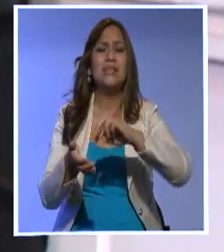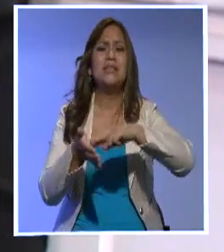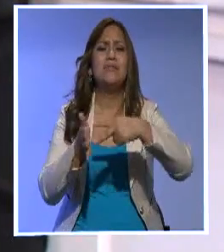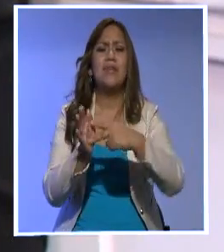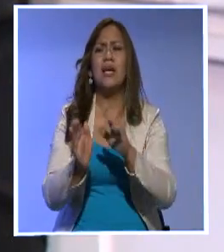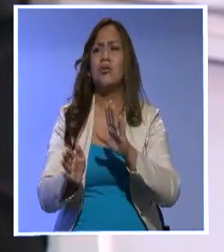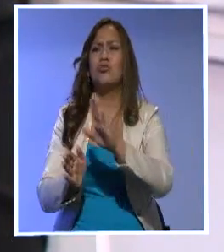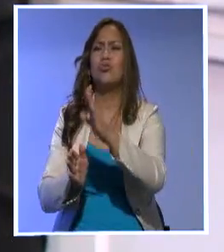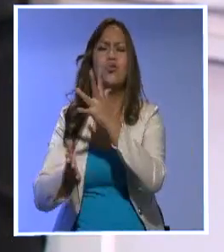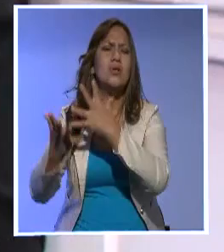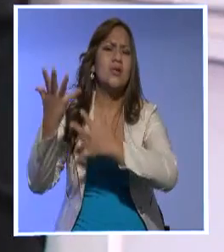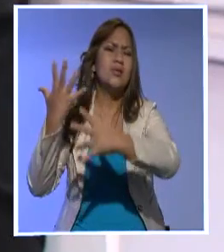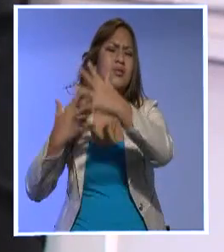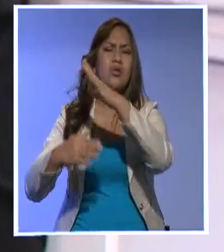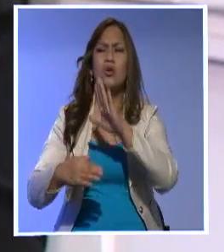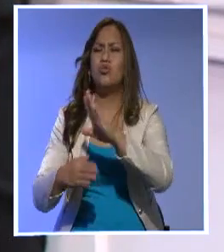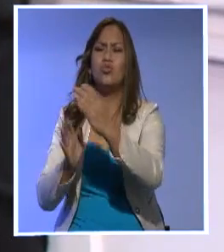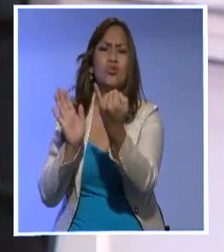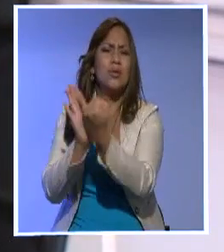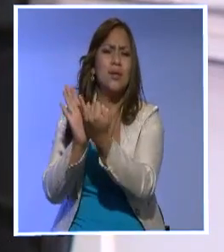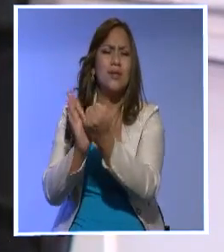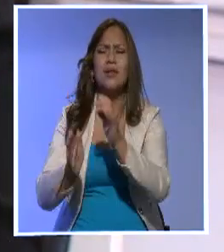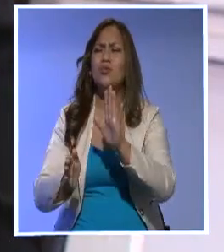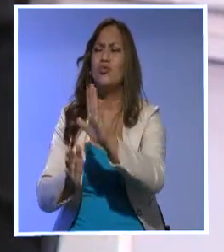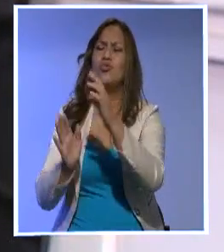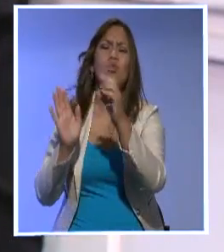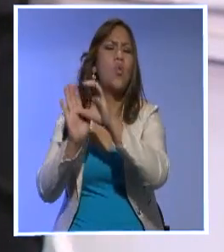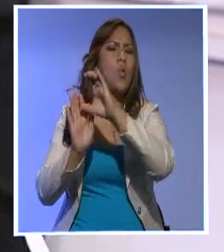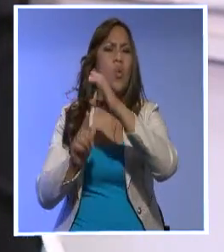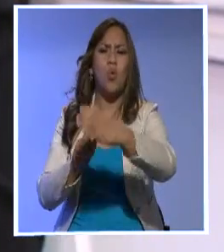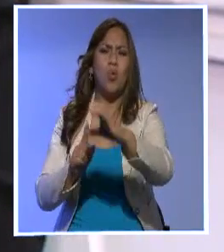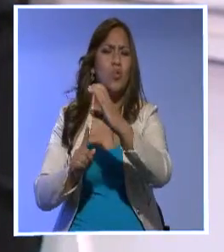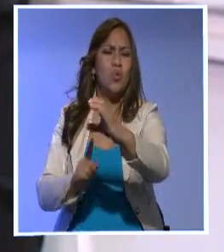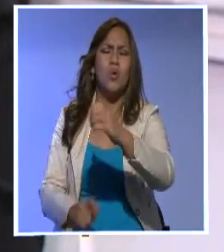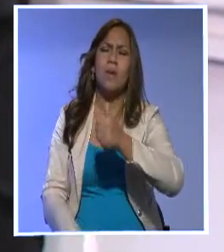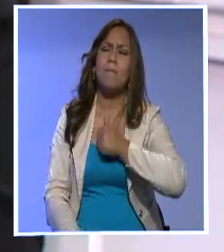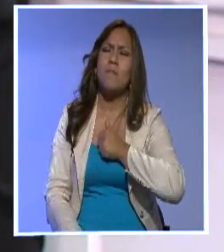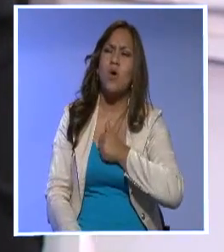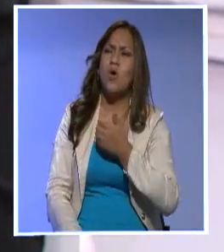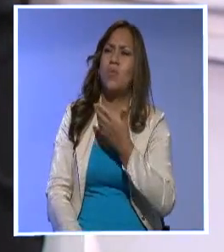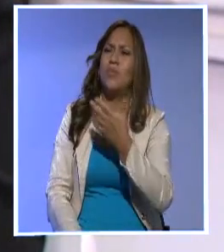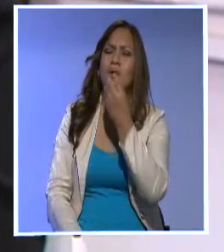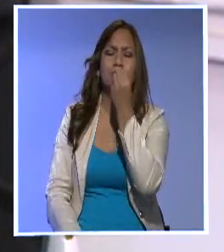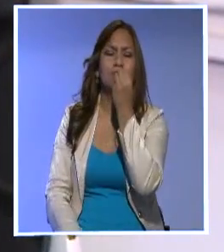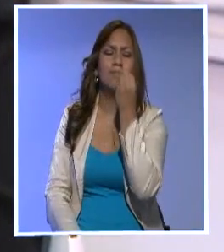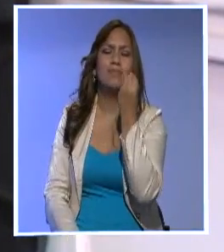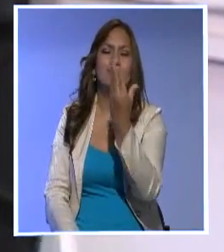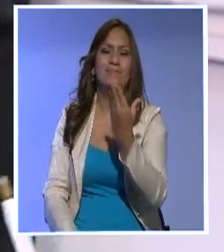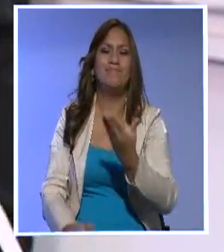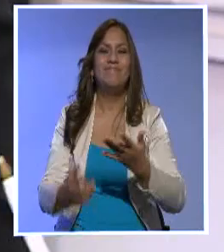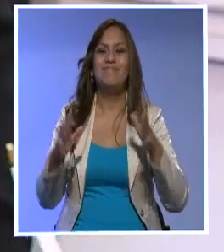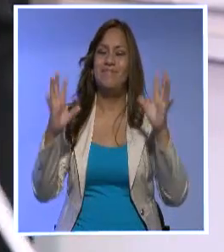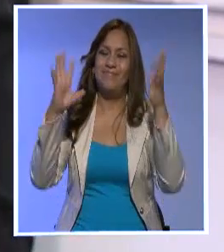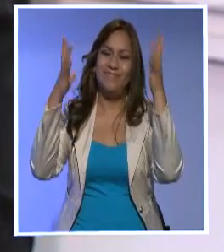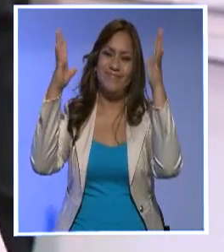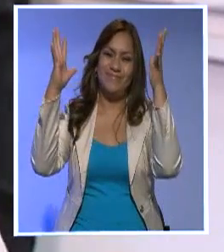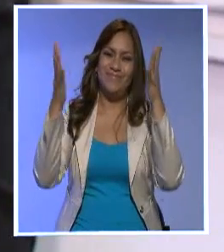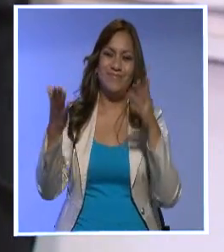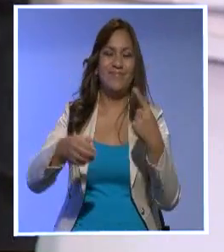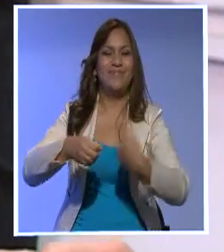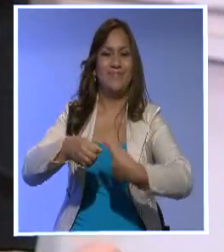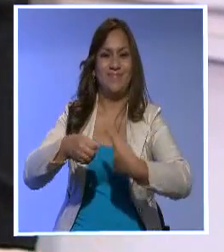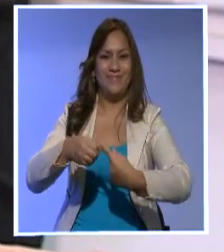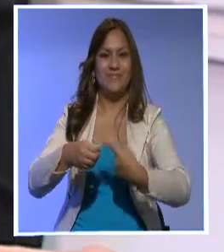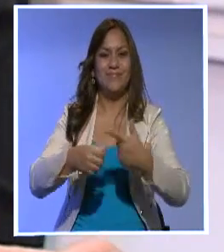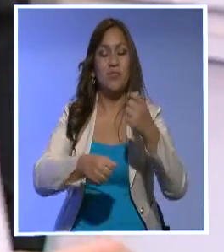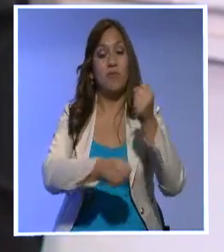y una donde las intención de la interculturalidad se vive de manera cotidiana así que viva quito felicitaciones en un aniversario más de fundación